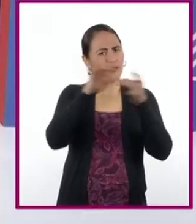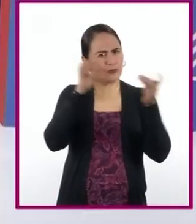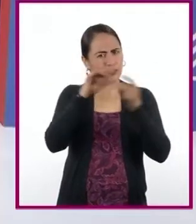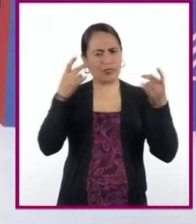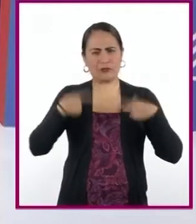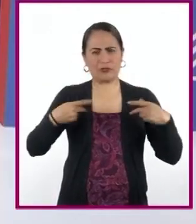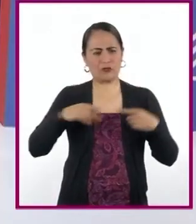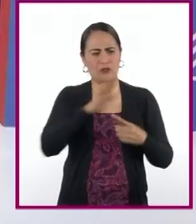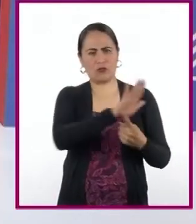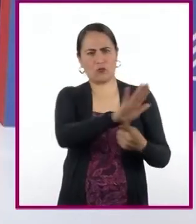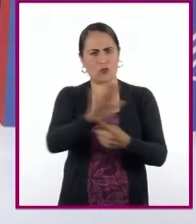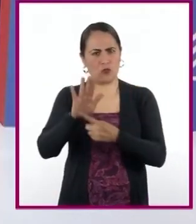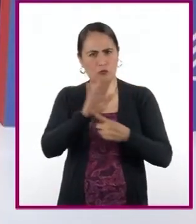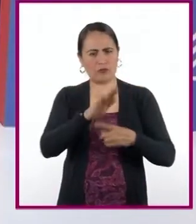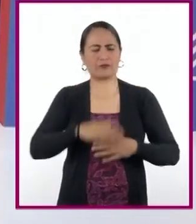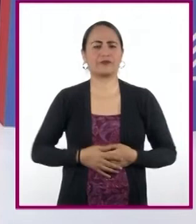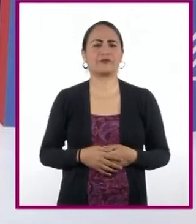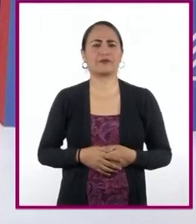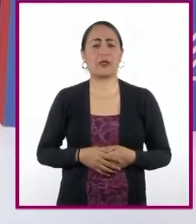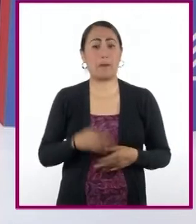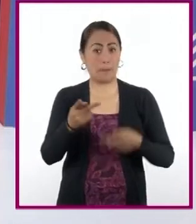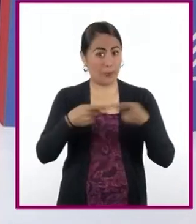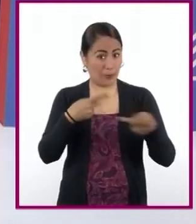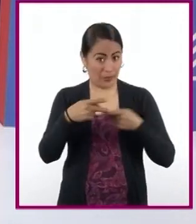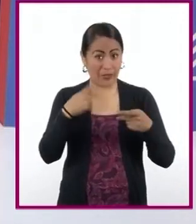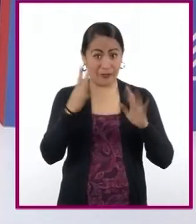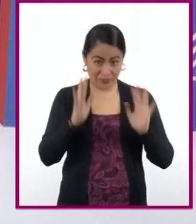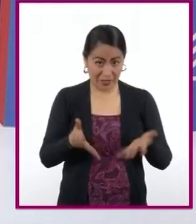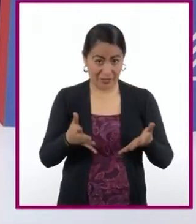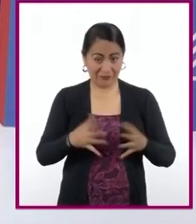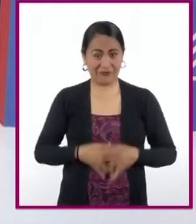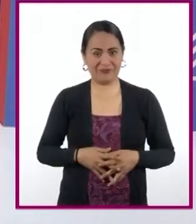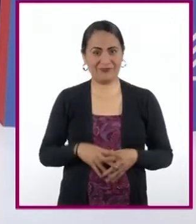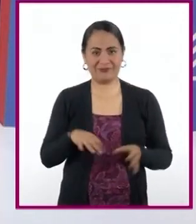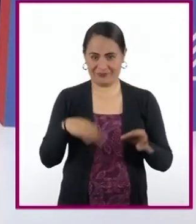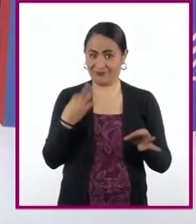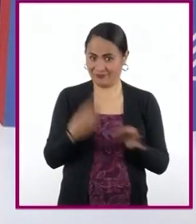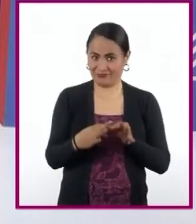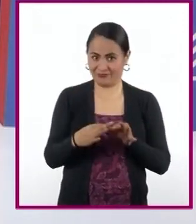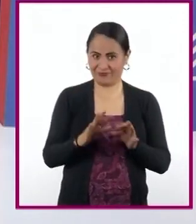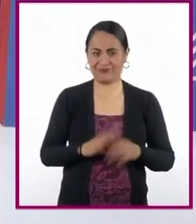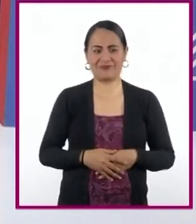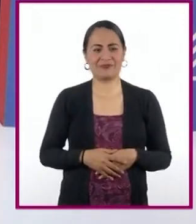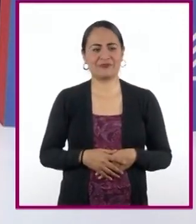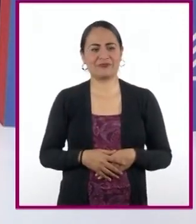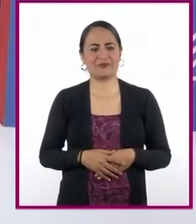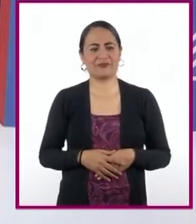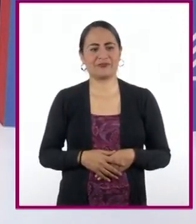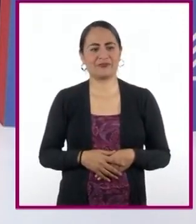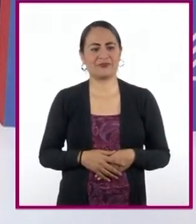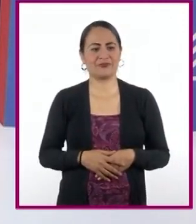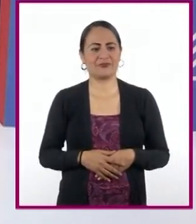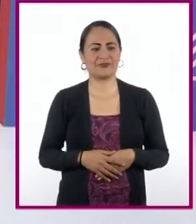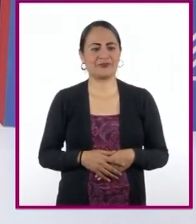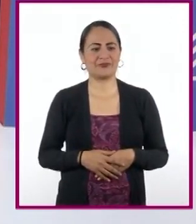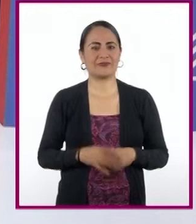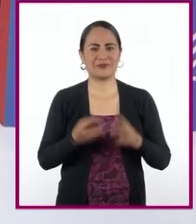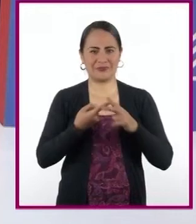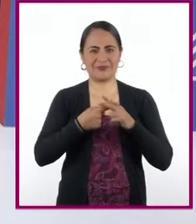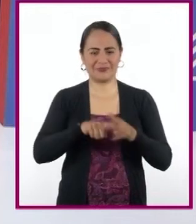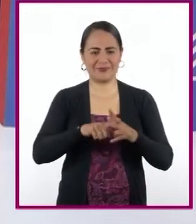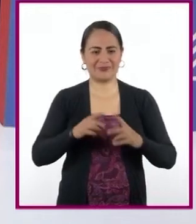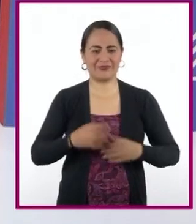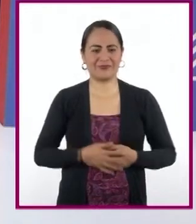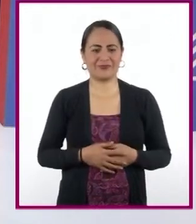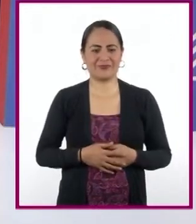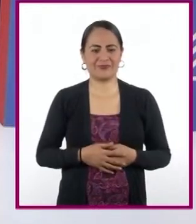público. Muy bien. ¿Preparados allá en casita? ¿Listo, maestro? ¿Listo? ¿Listo? Muy bien. Nada más Comencemos. aquí la hoja no